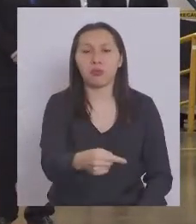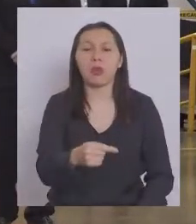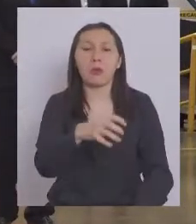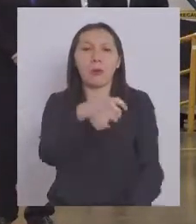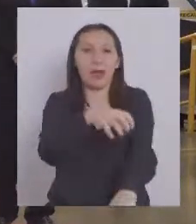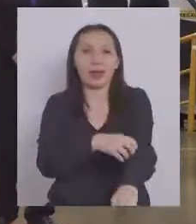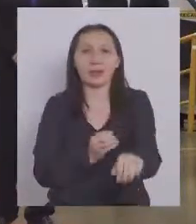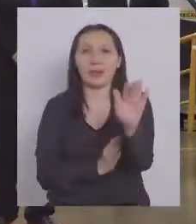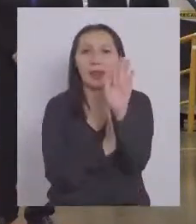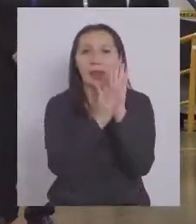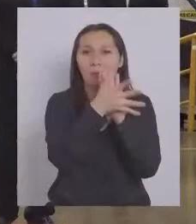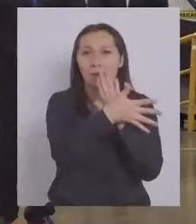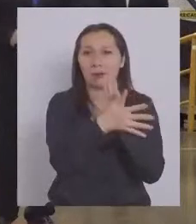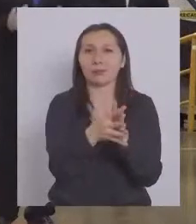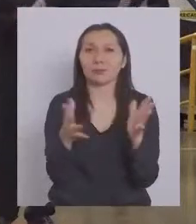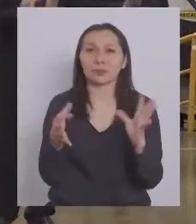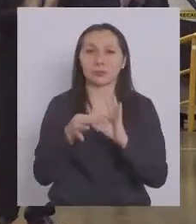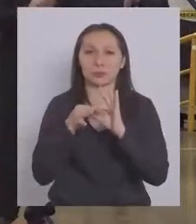Araucanía. Muchas gracias.